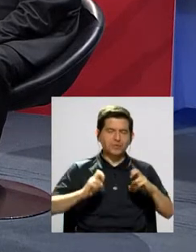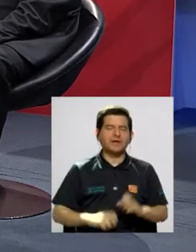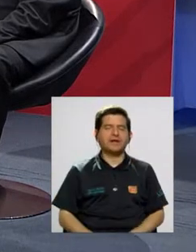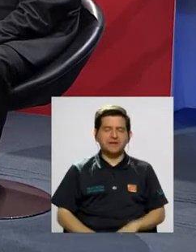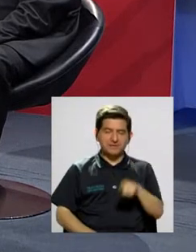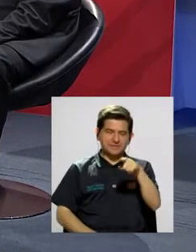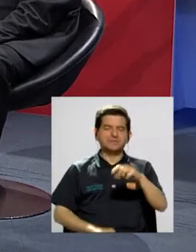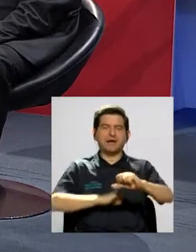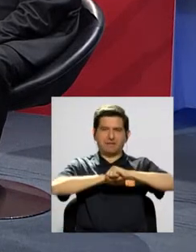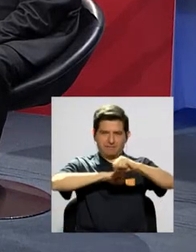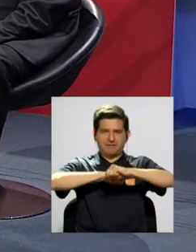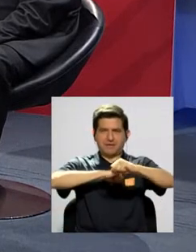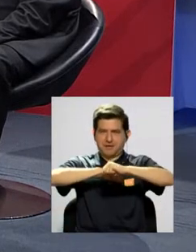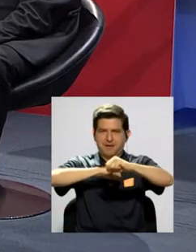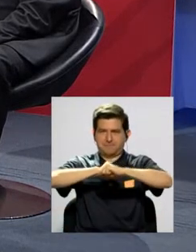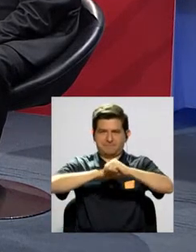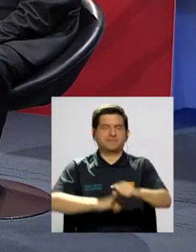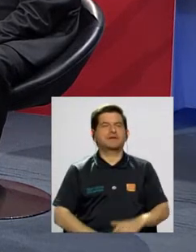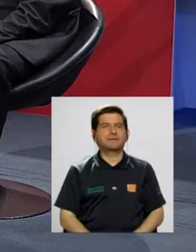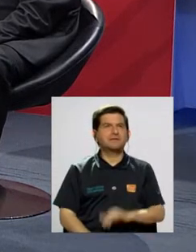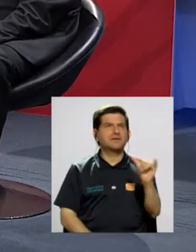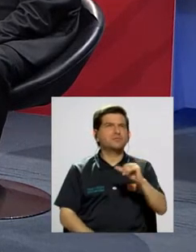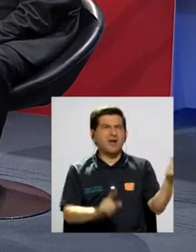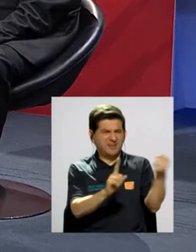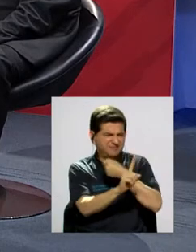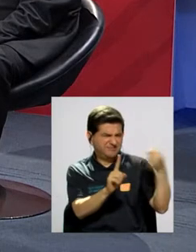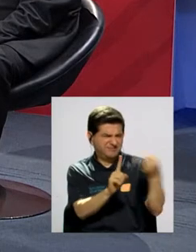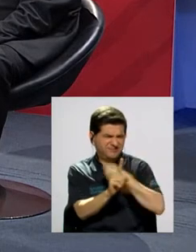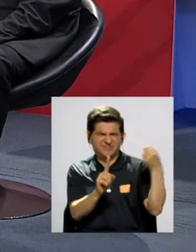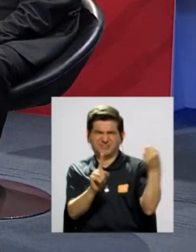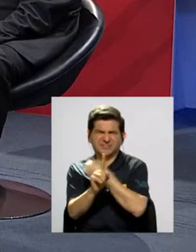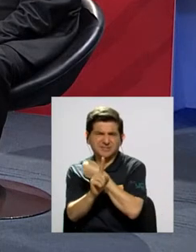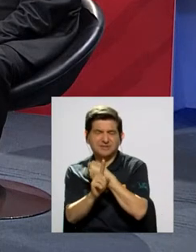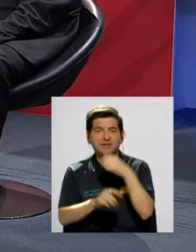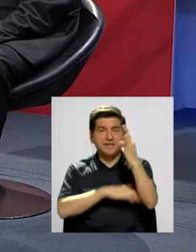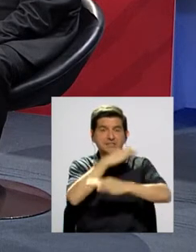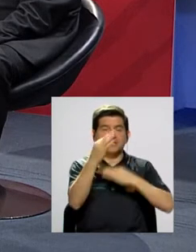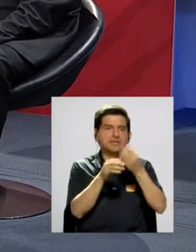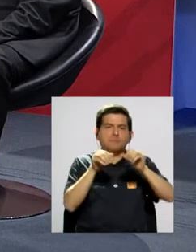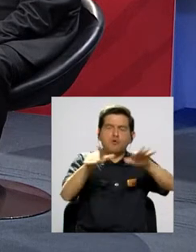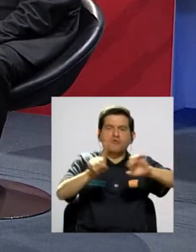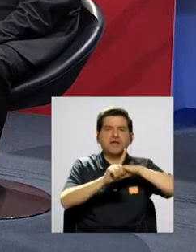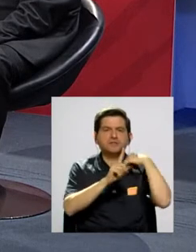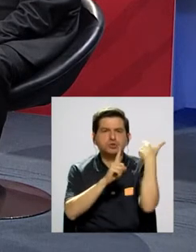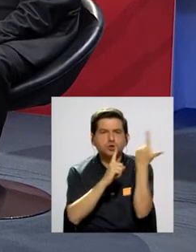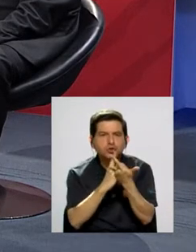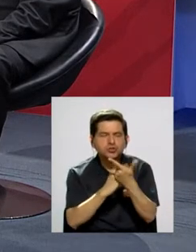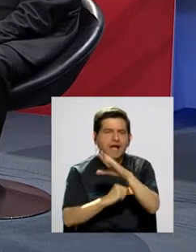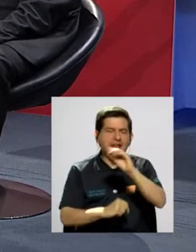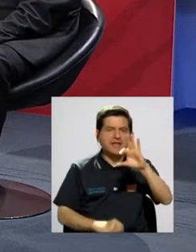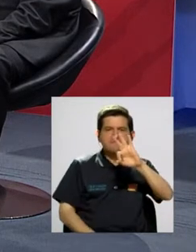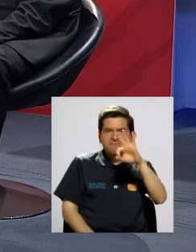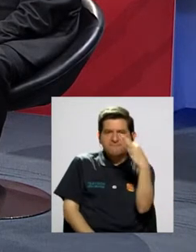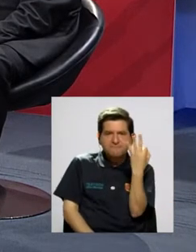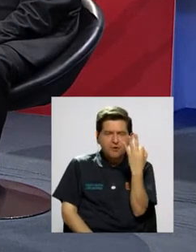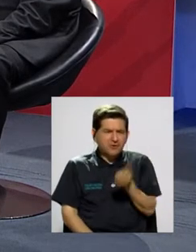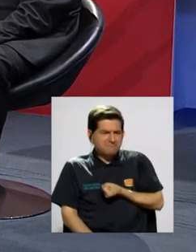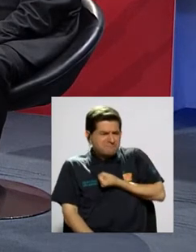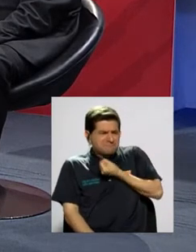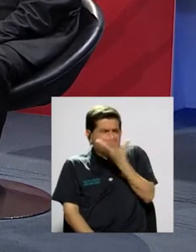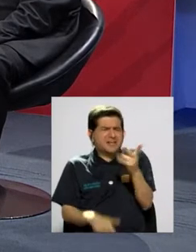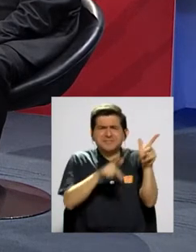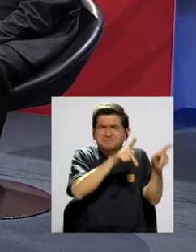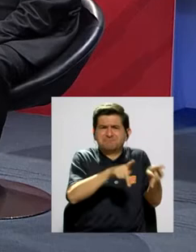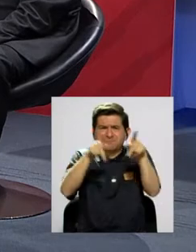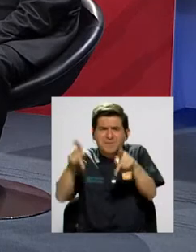esta campaña y tantísima violencia, violencia en redes sociales, violencia en la forma en la que se expresaban las